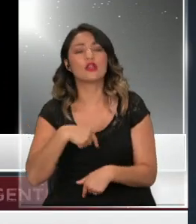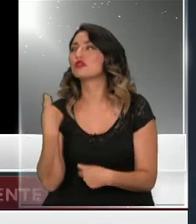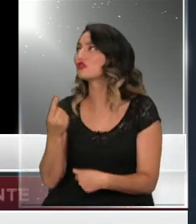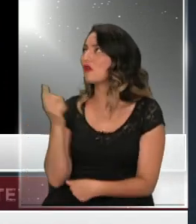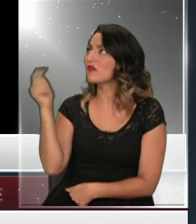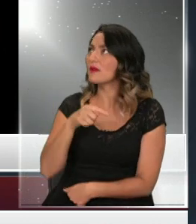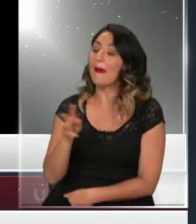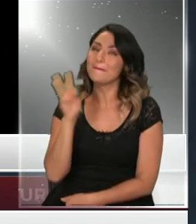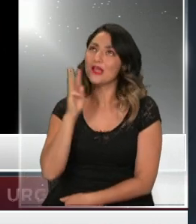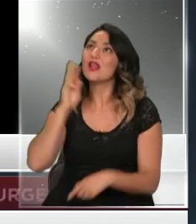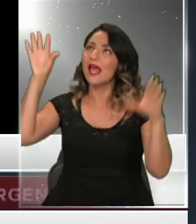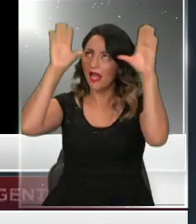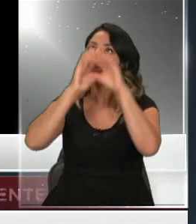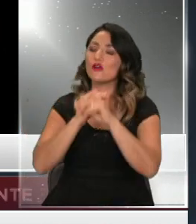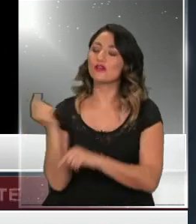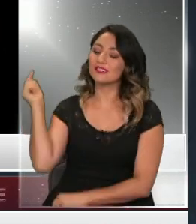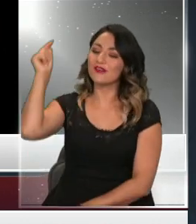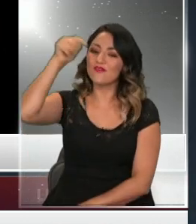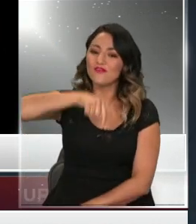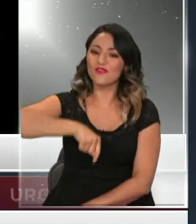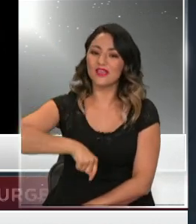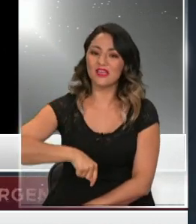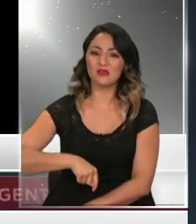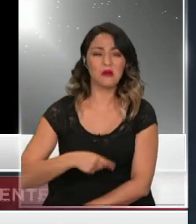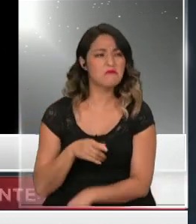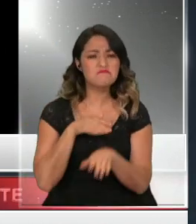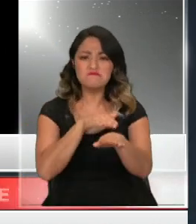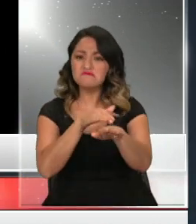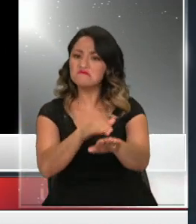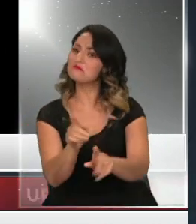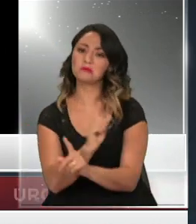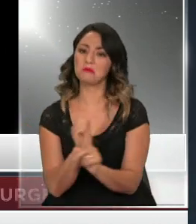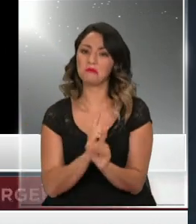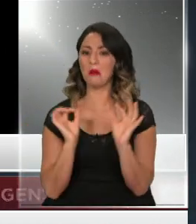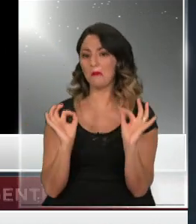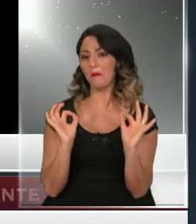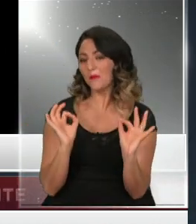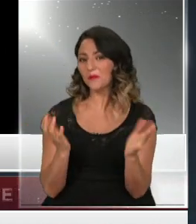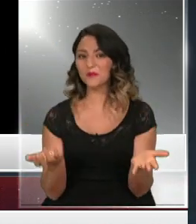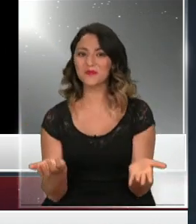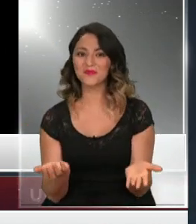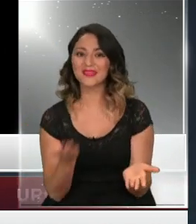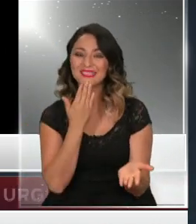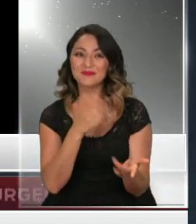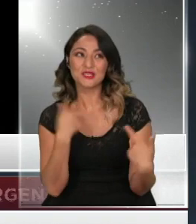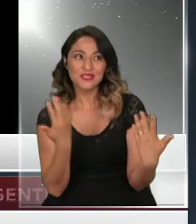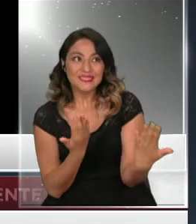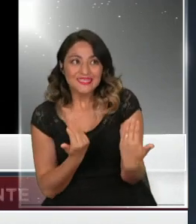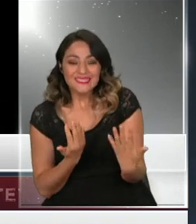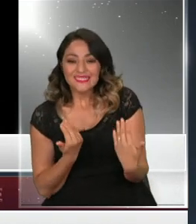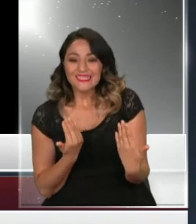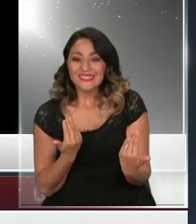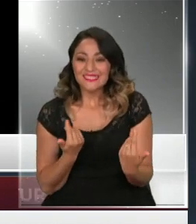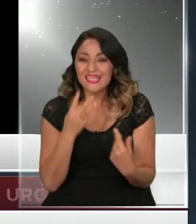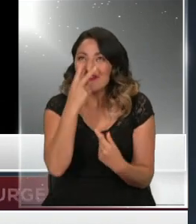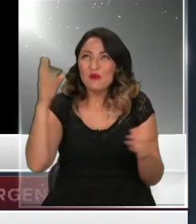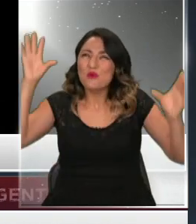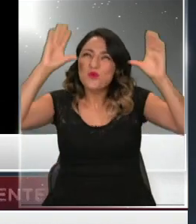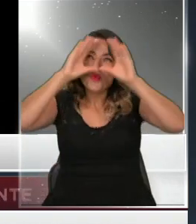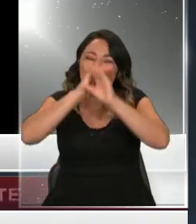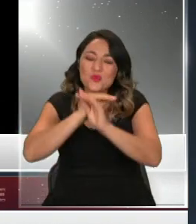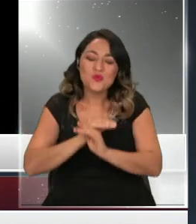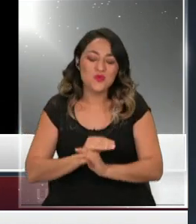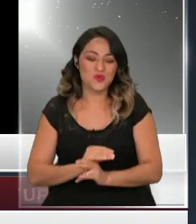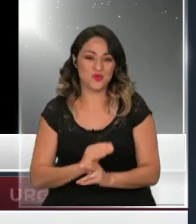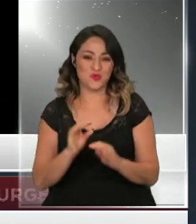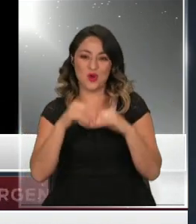El día miércoles. El miércoles en la noche, sí, no encontramos tanto tráfico igual. Y esperanzado por ver la oscuridad total. Sí, la